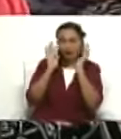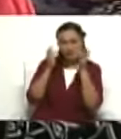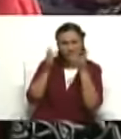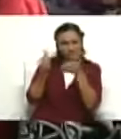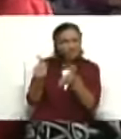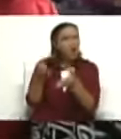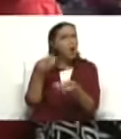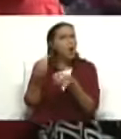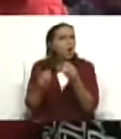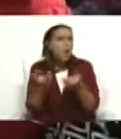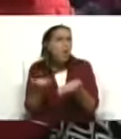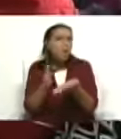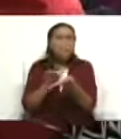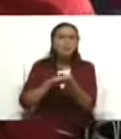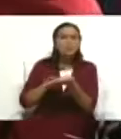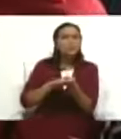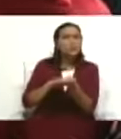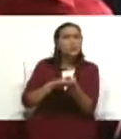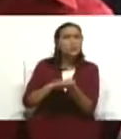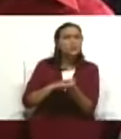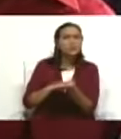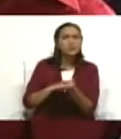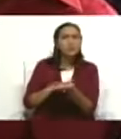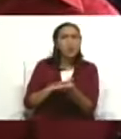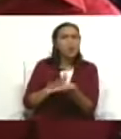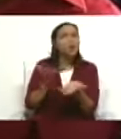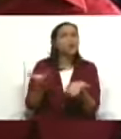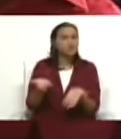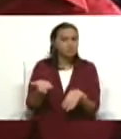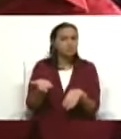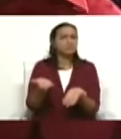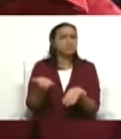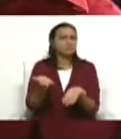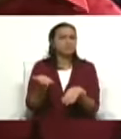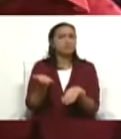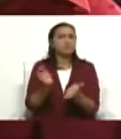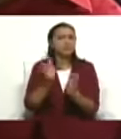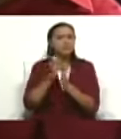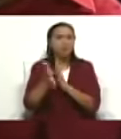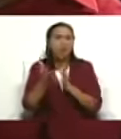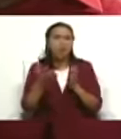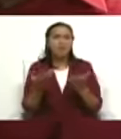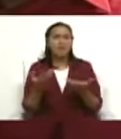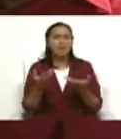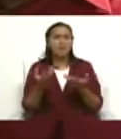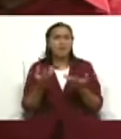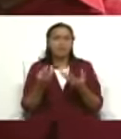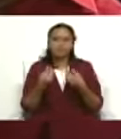resolver acuciantes asuntos referentes a la vida nacional.